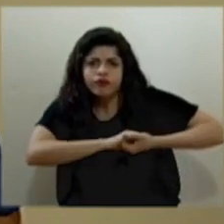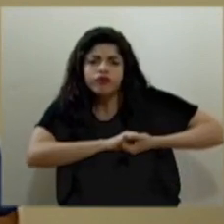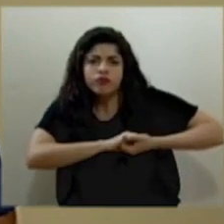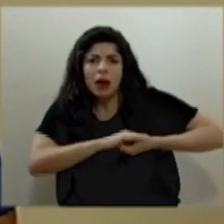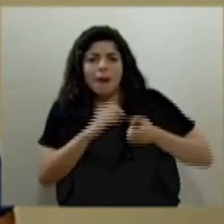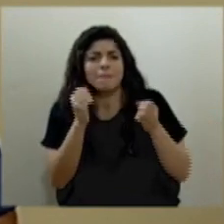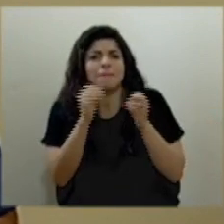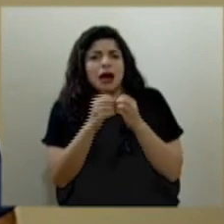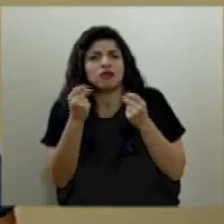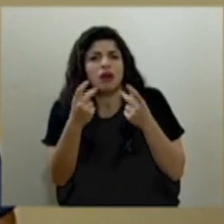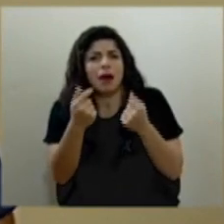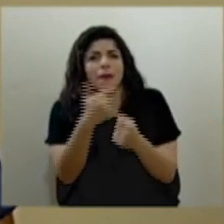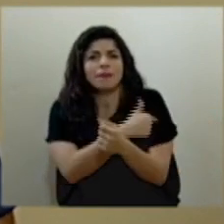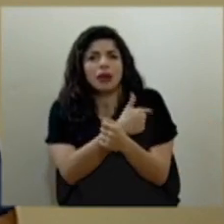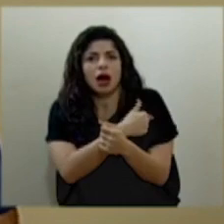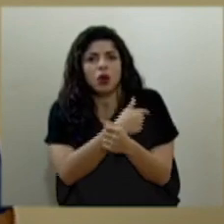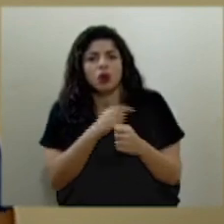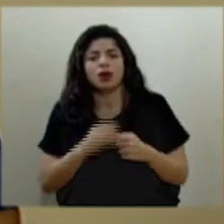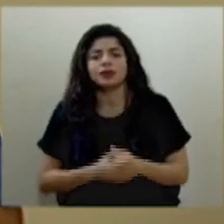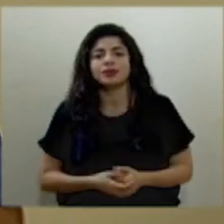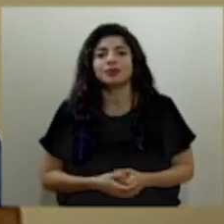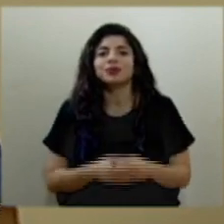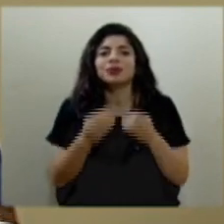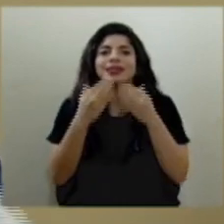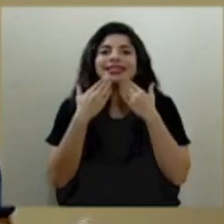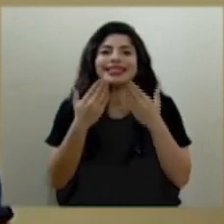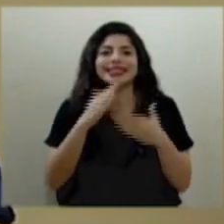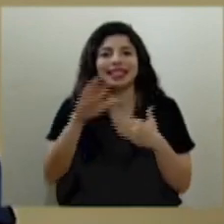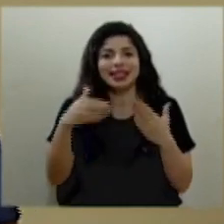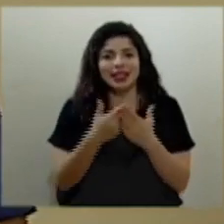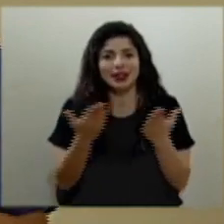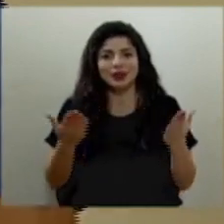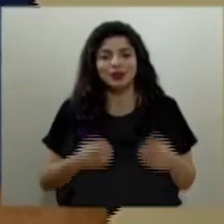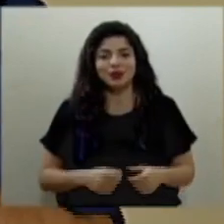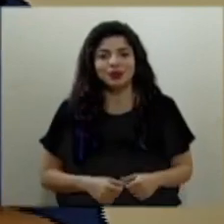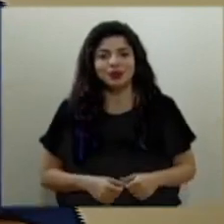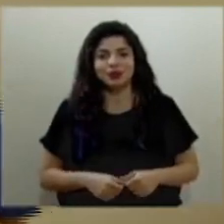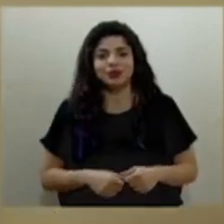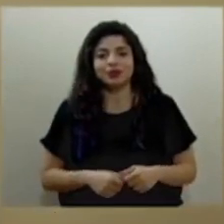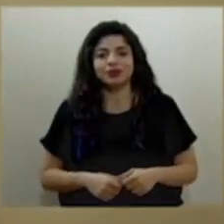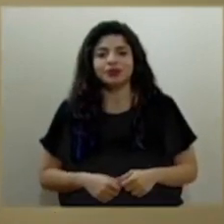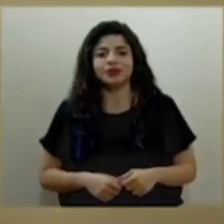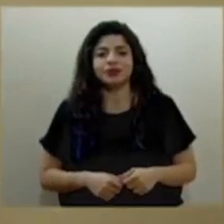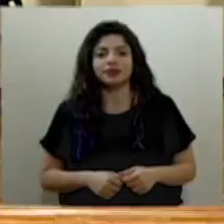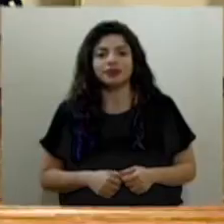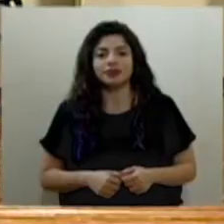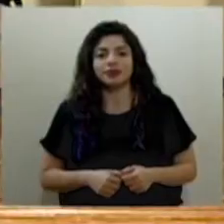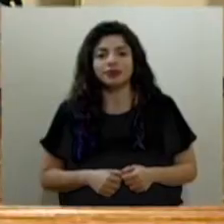facilitar todavía más la vacunación. Muchísimas gracias a todos.